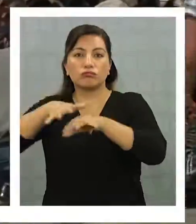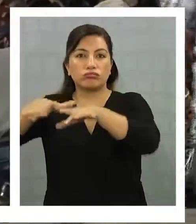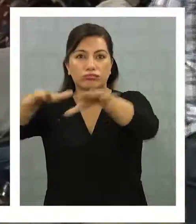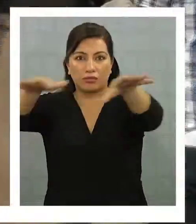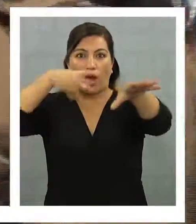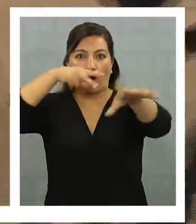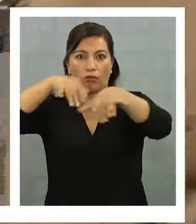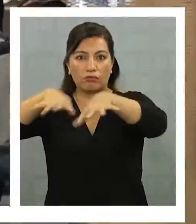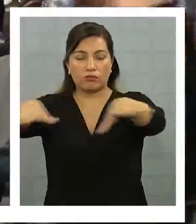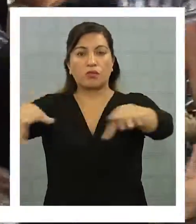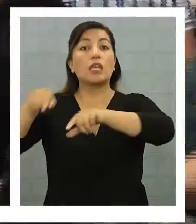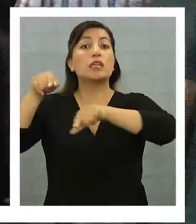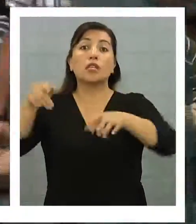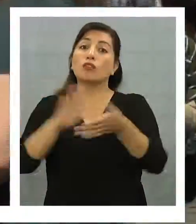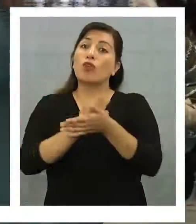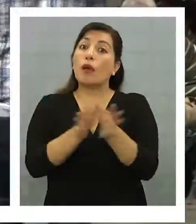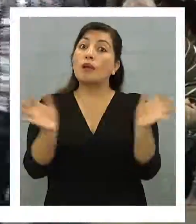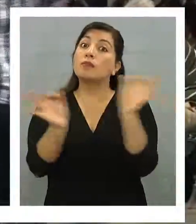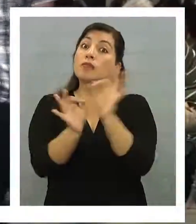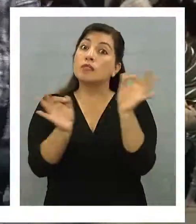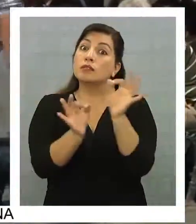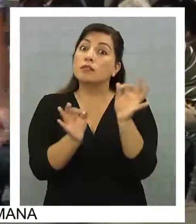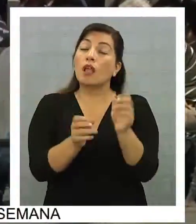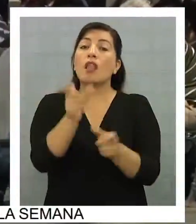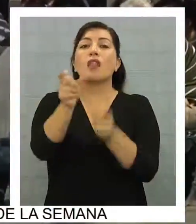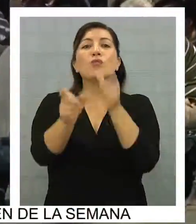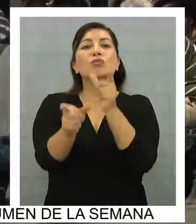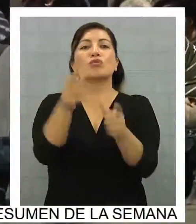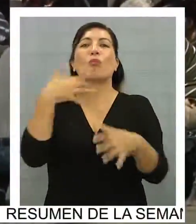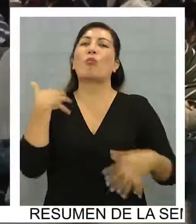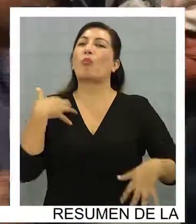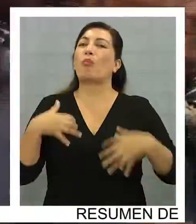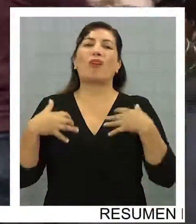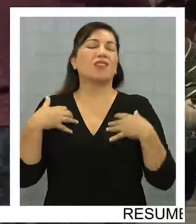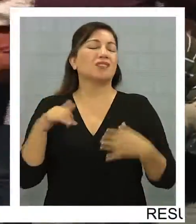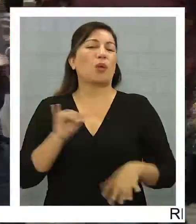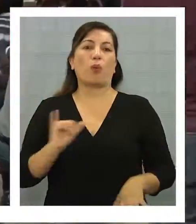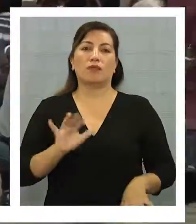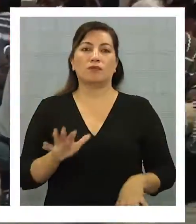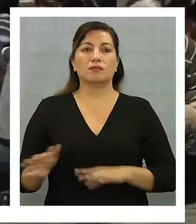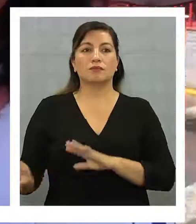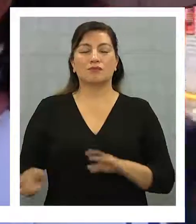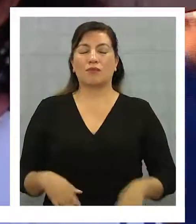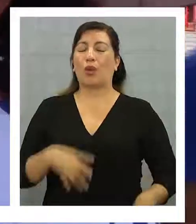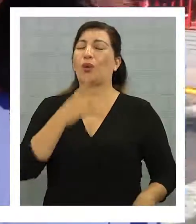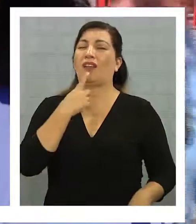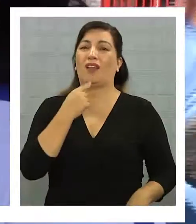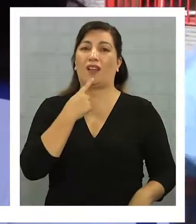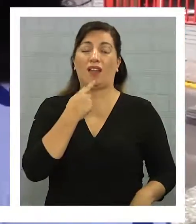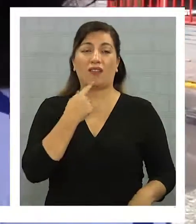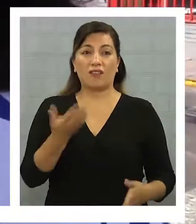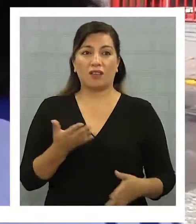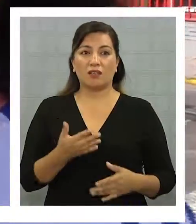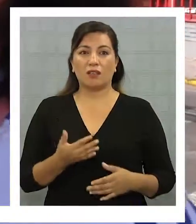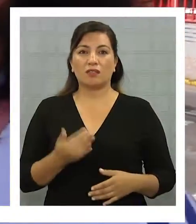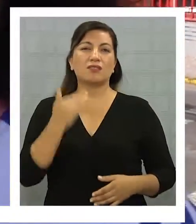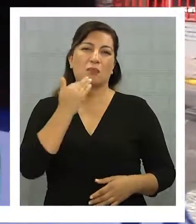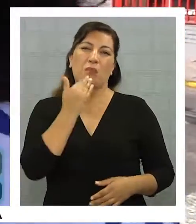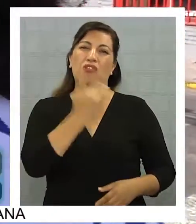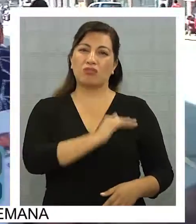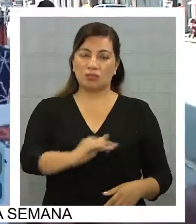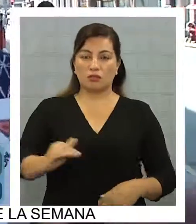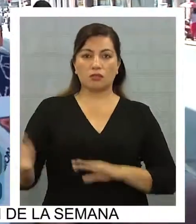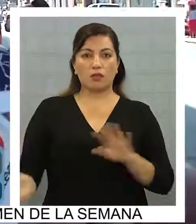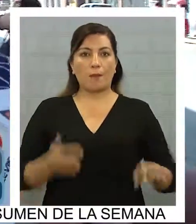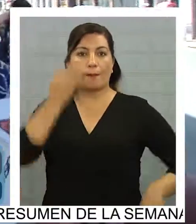pesar de todas estas explicaciones, a la población le molesta igual. Horrible, más que todo para los